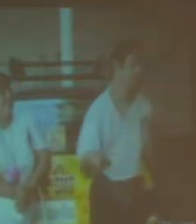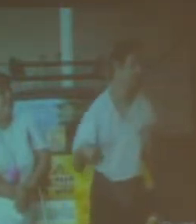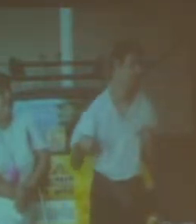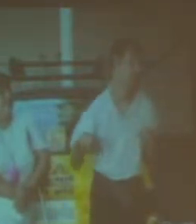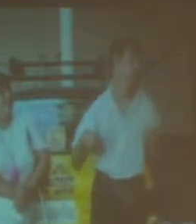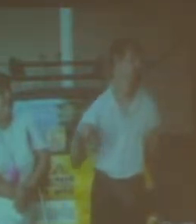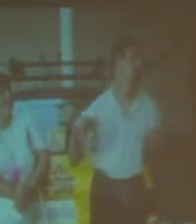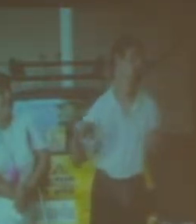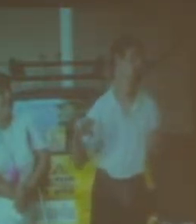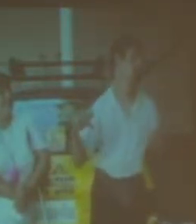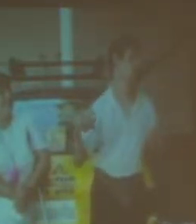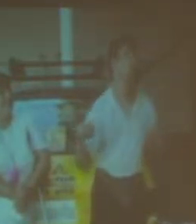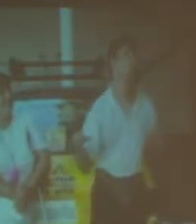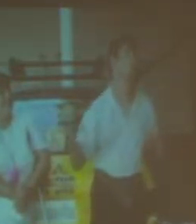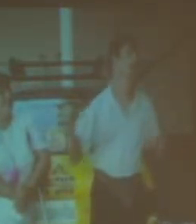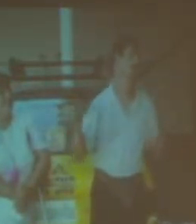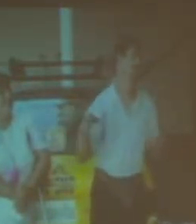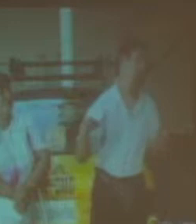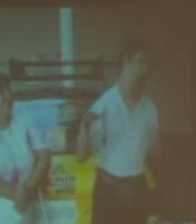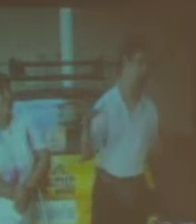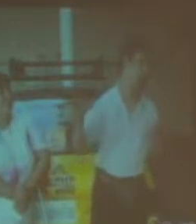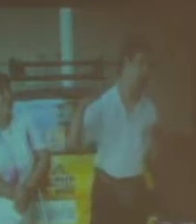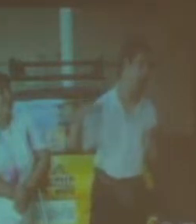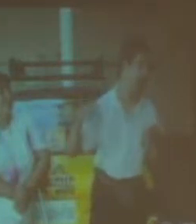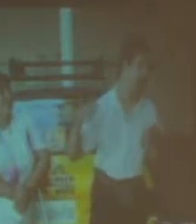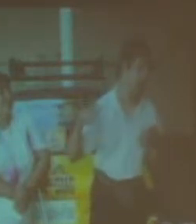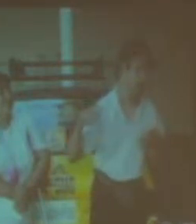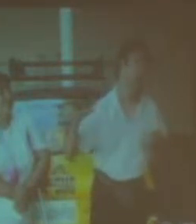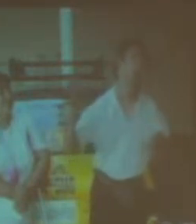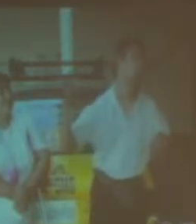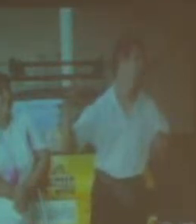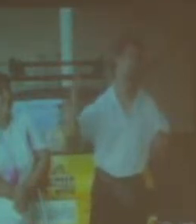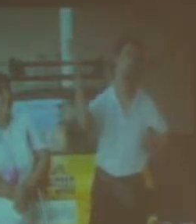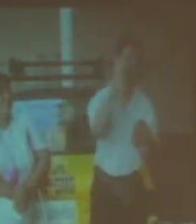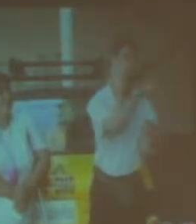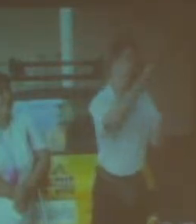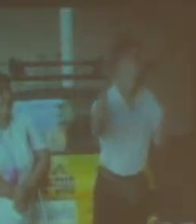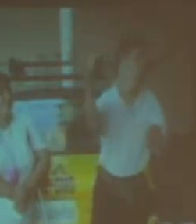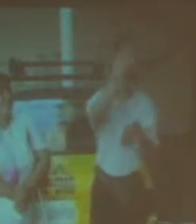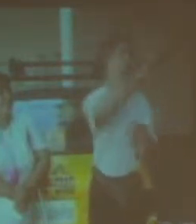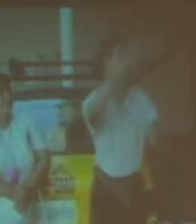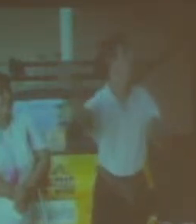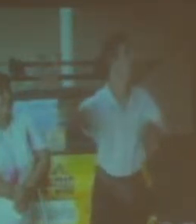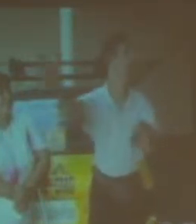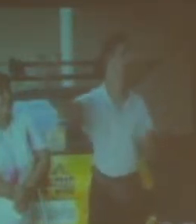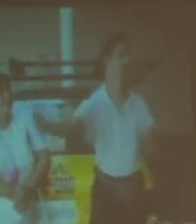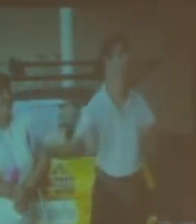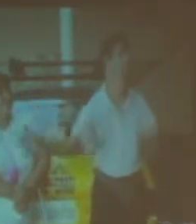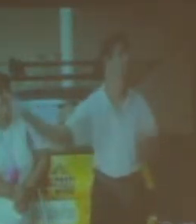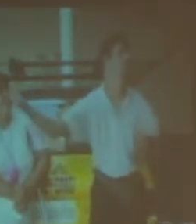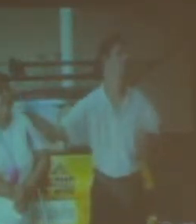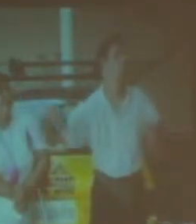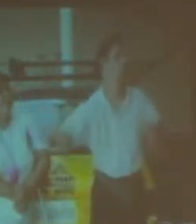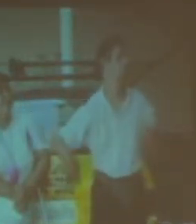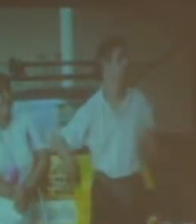Y ahora que me vuelvo, veo que mi problema